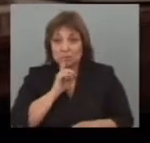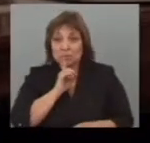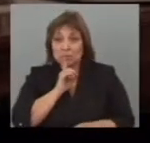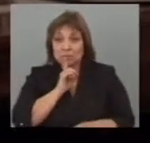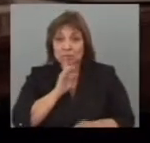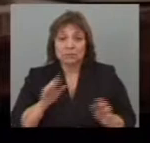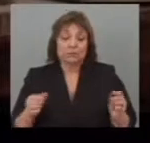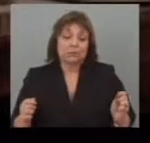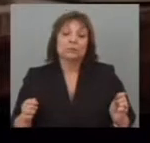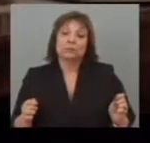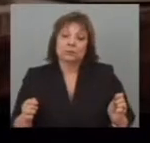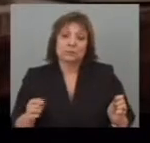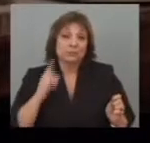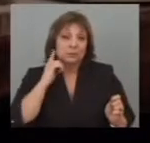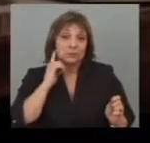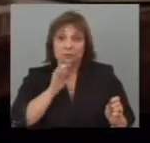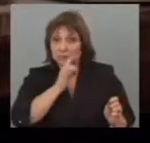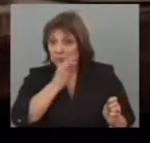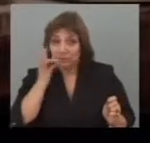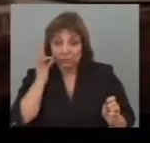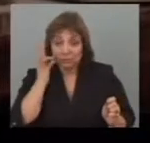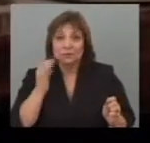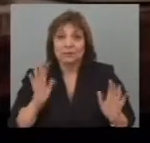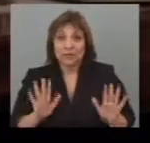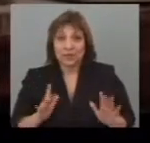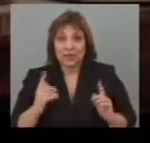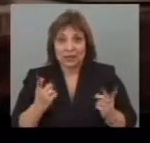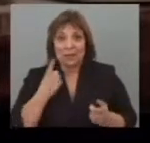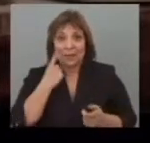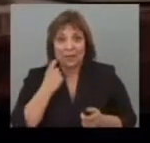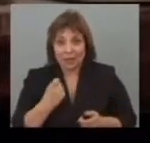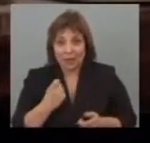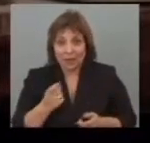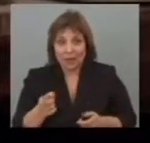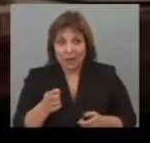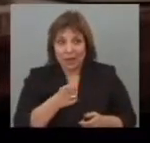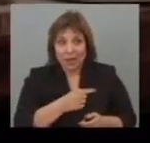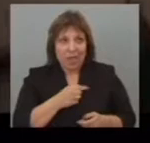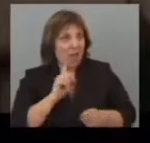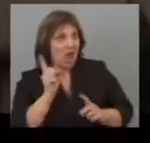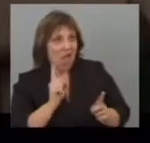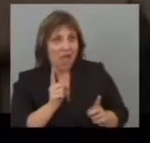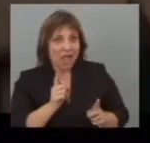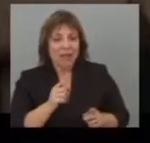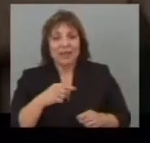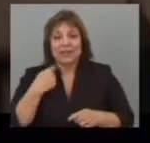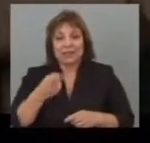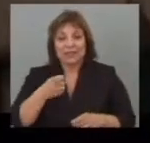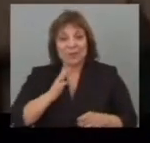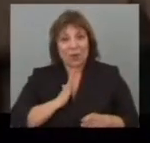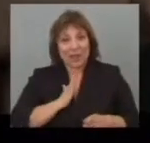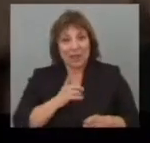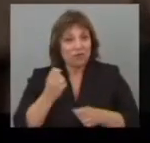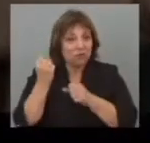era así. Entonces, era movilizador, nos dimos cuenta, en todas las personas que pasaban. Jenny Escobar es una